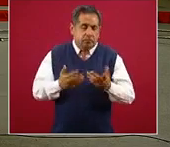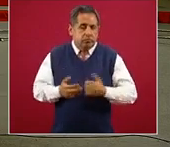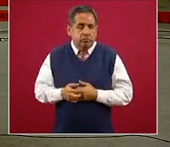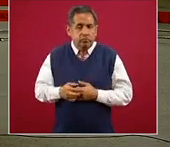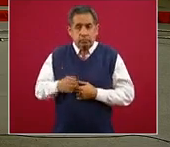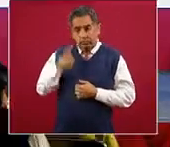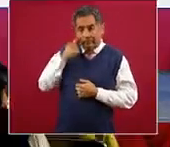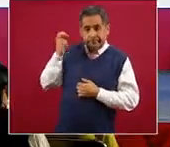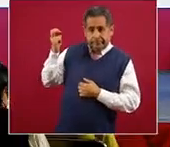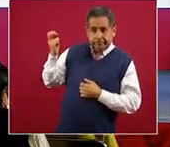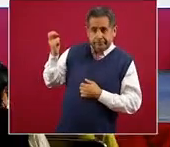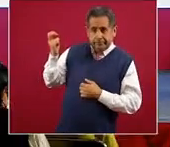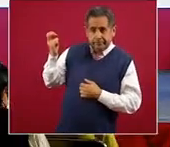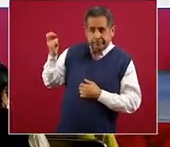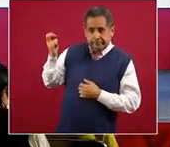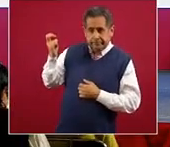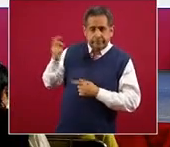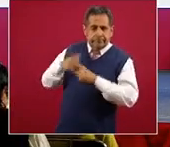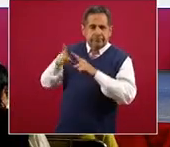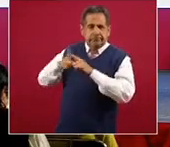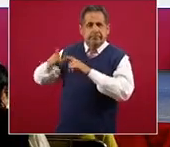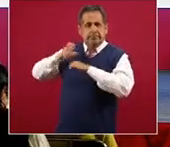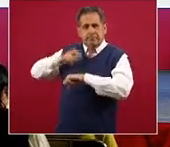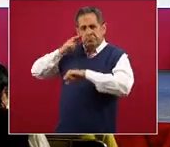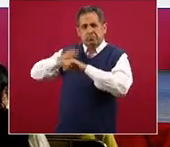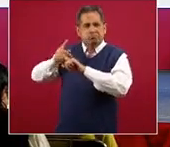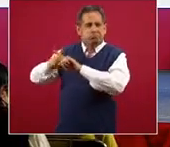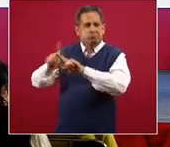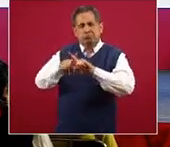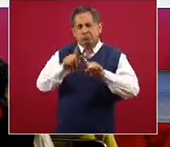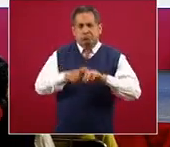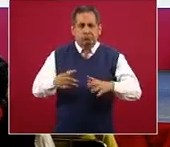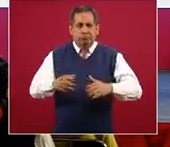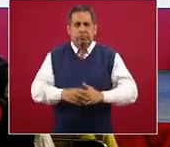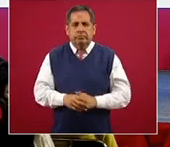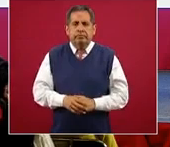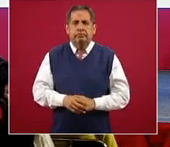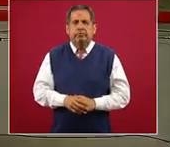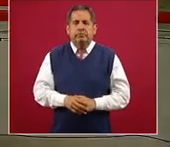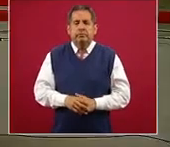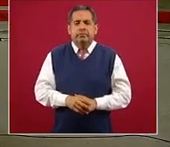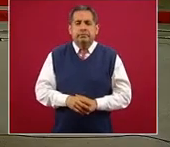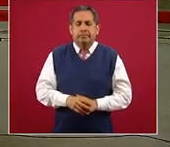que en principio está a cargo de esta estrategia. Adelante, por favor.